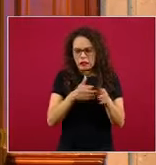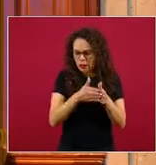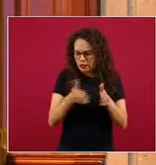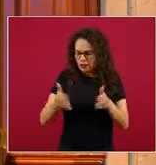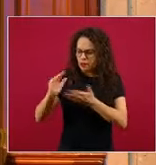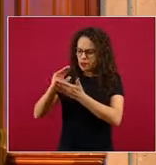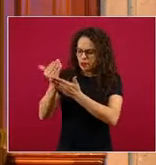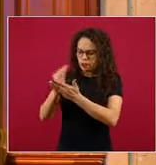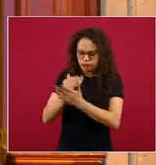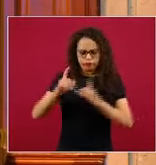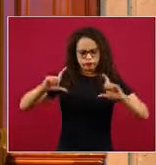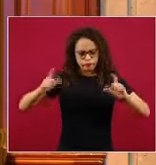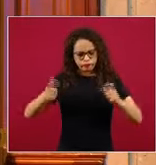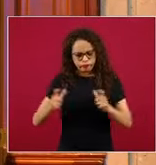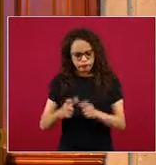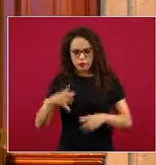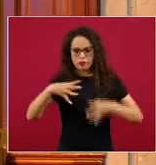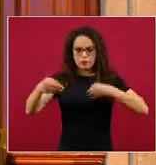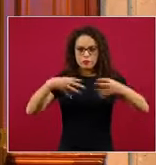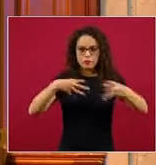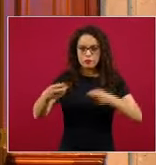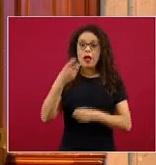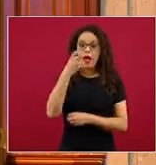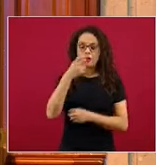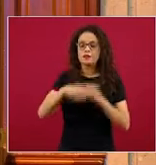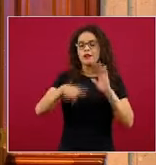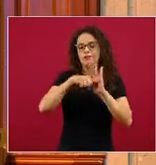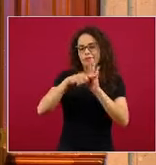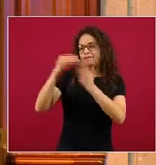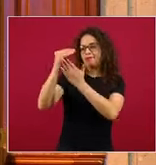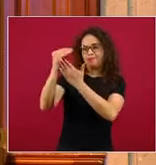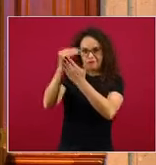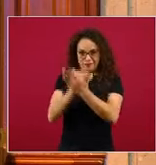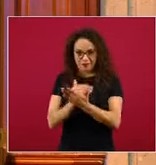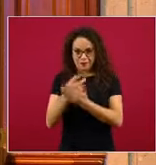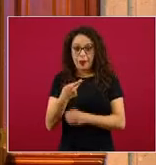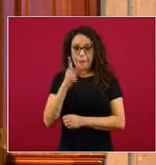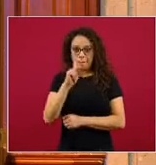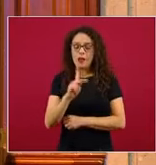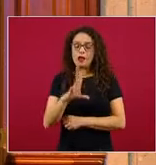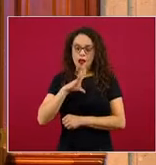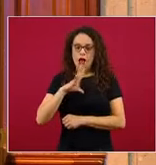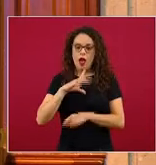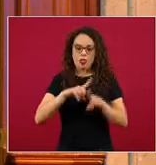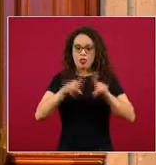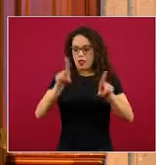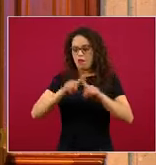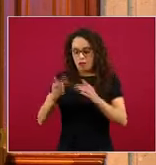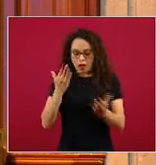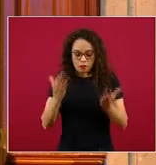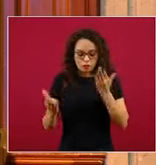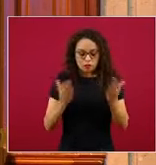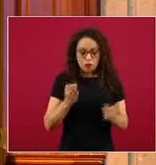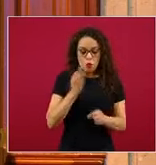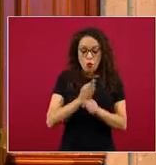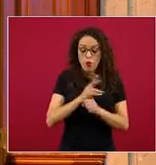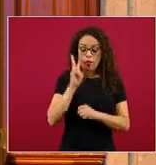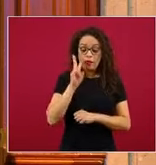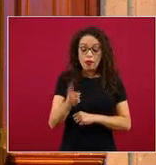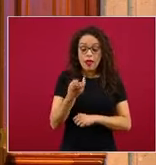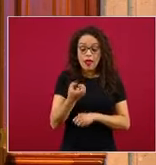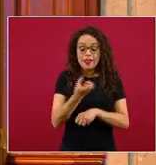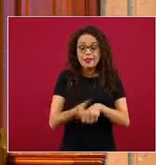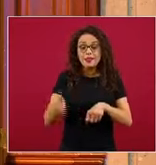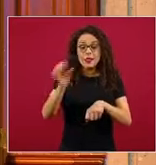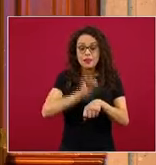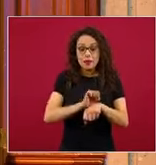en la actividad epidémica, entonces restan. Pero finalmente tenemos una diferencia y para efectos de lo que estamos viendo en esta semana y para